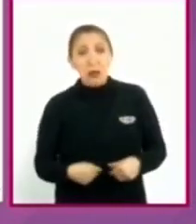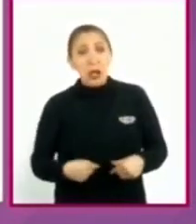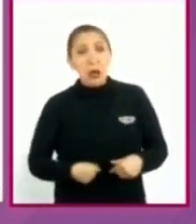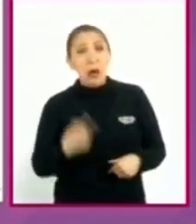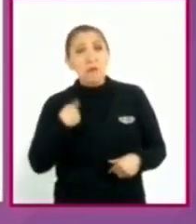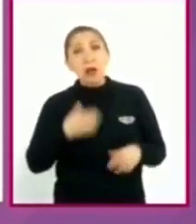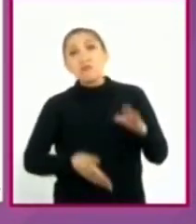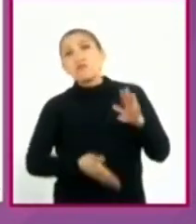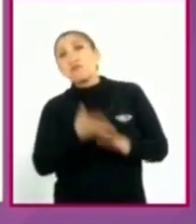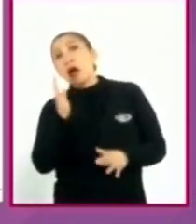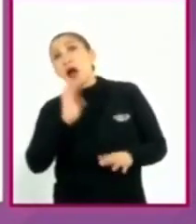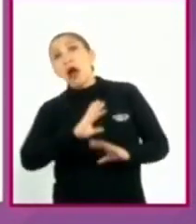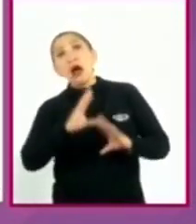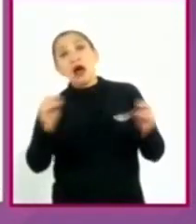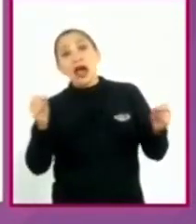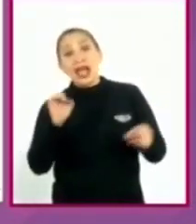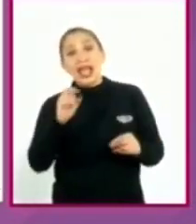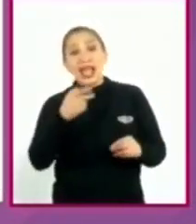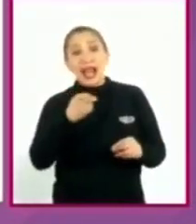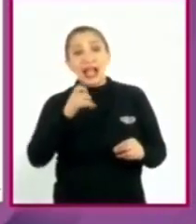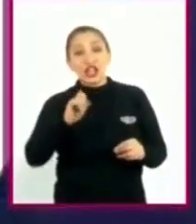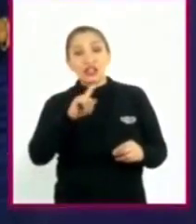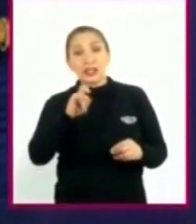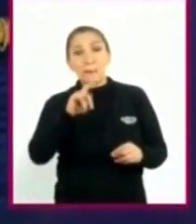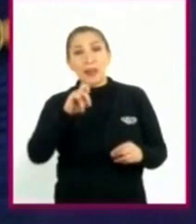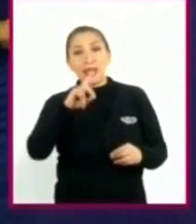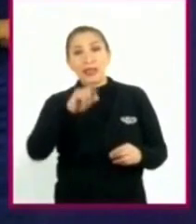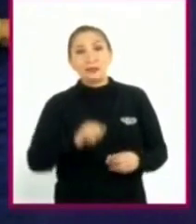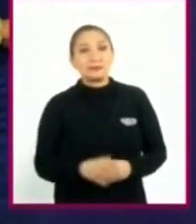más nunca. Heraclio Cepeda.